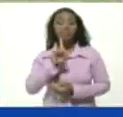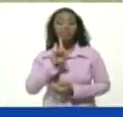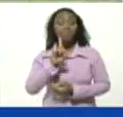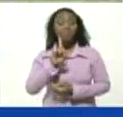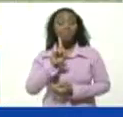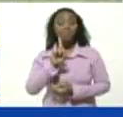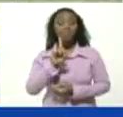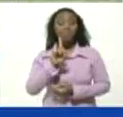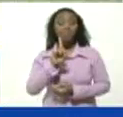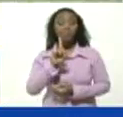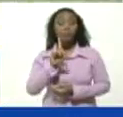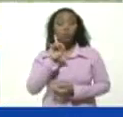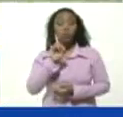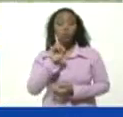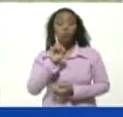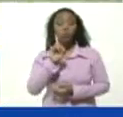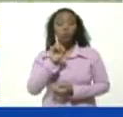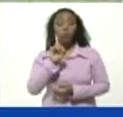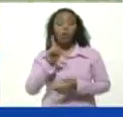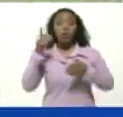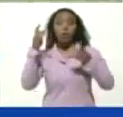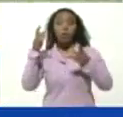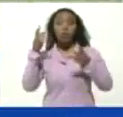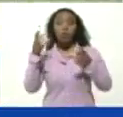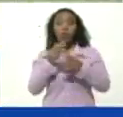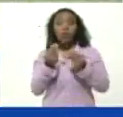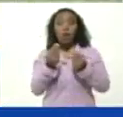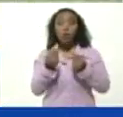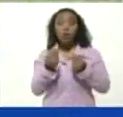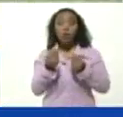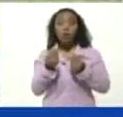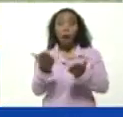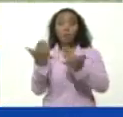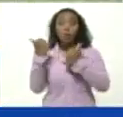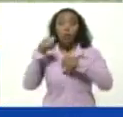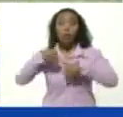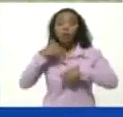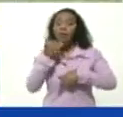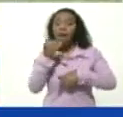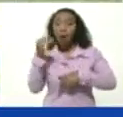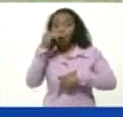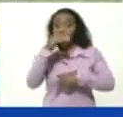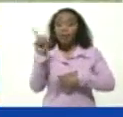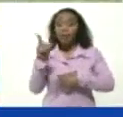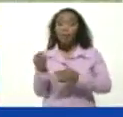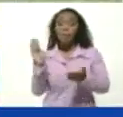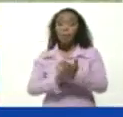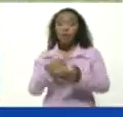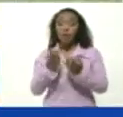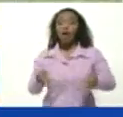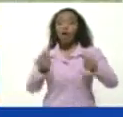Una marucita, un recursito que te llegue, compadre, ahora, en octubre, te pone a valer en